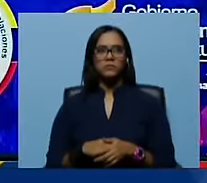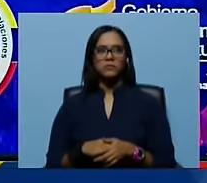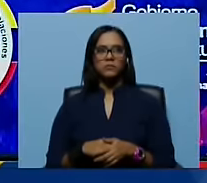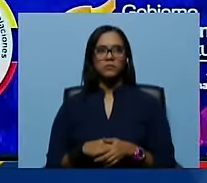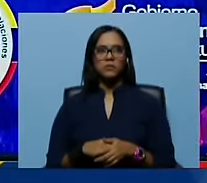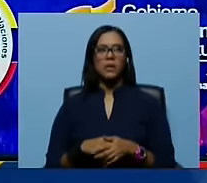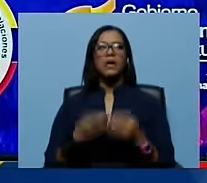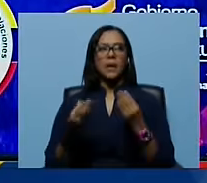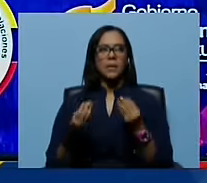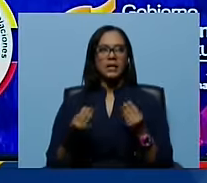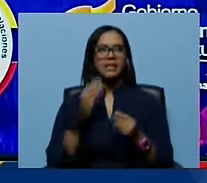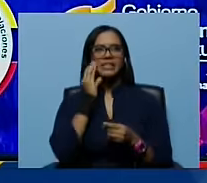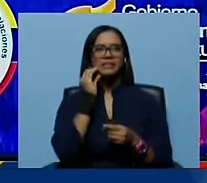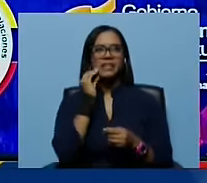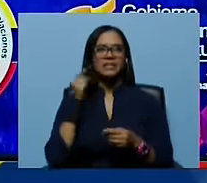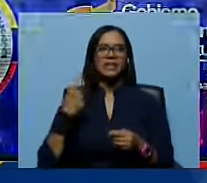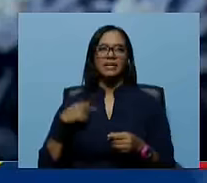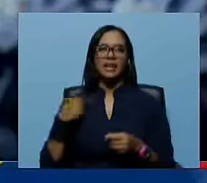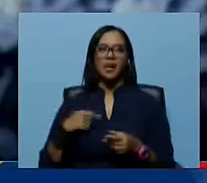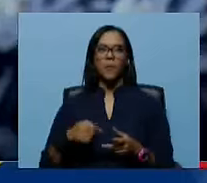Y bastante experiencia que tenemos.